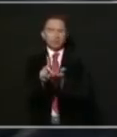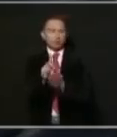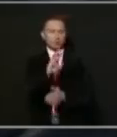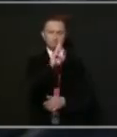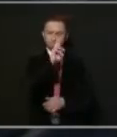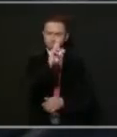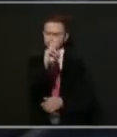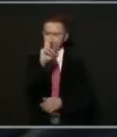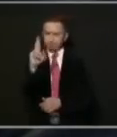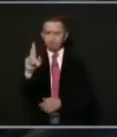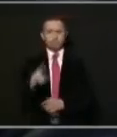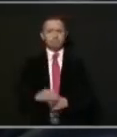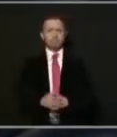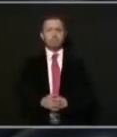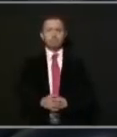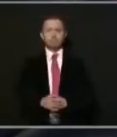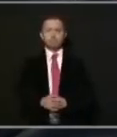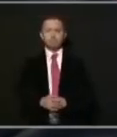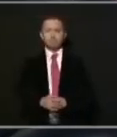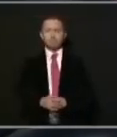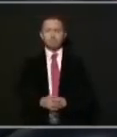los